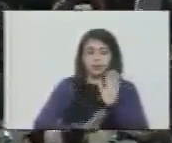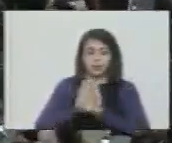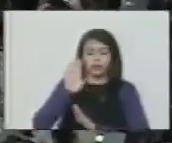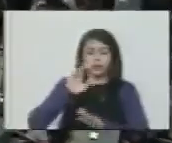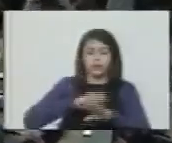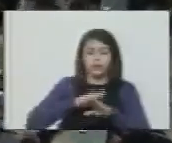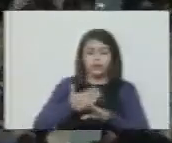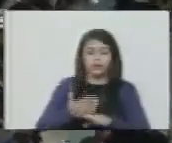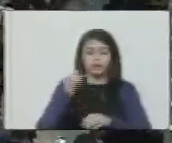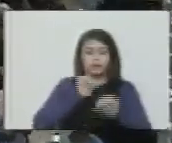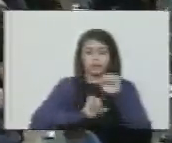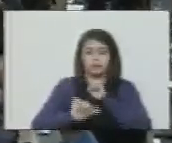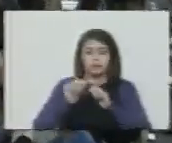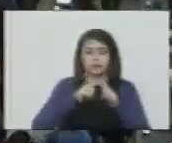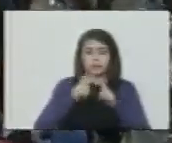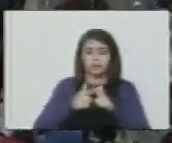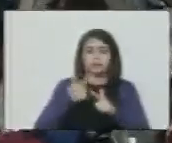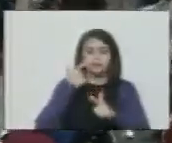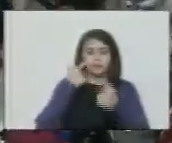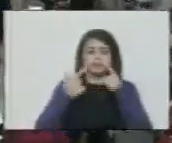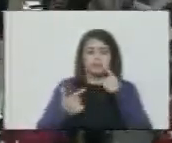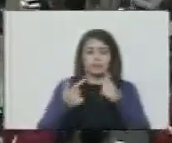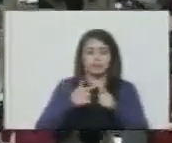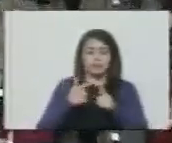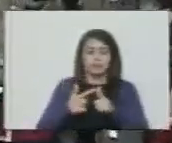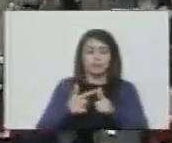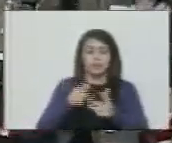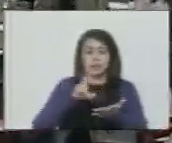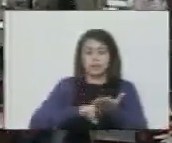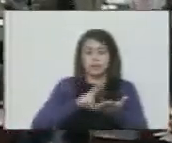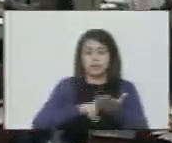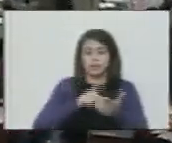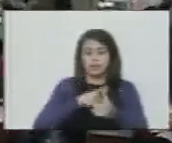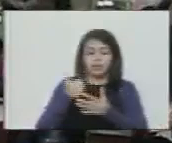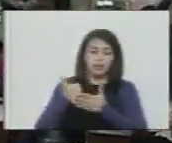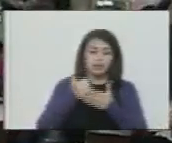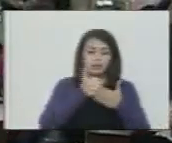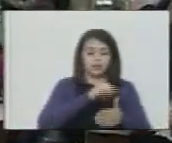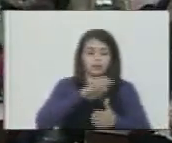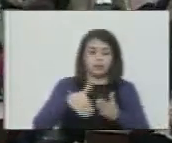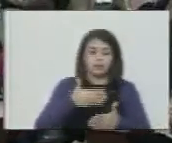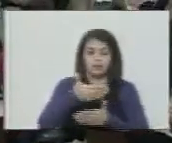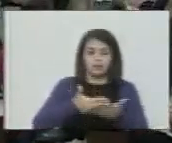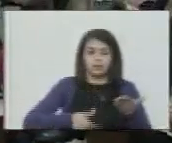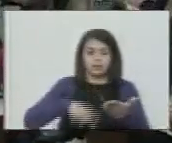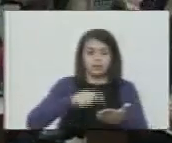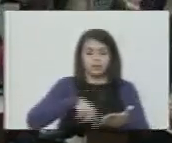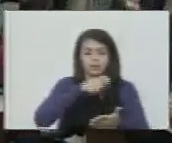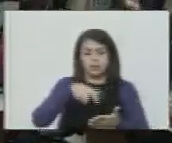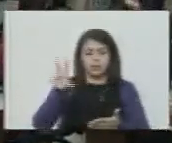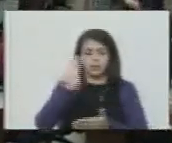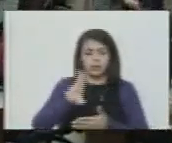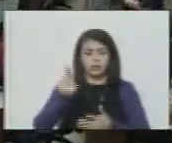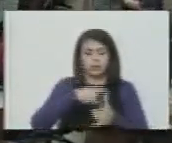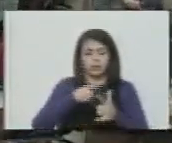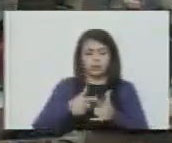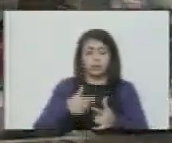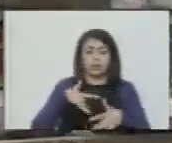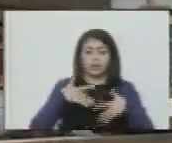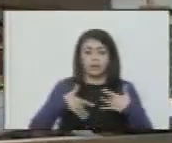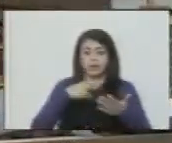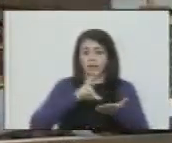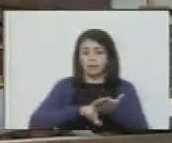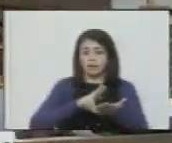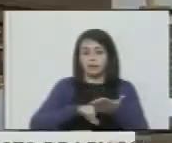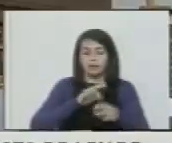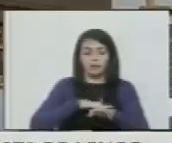el registro del defensor o defensora del tomador, asegurado, beneficiario, contratante, usuario y afiliado